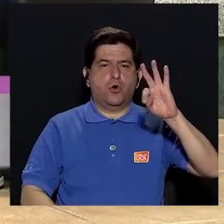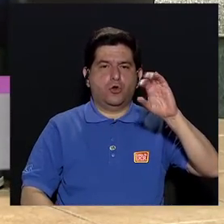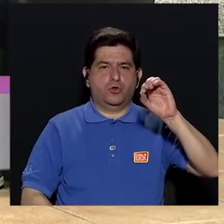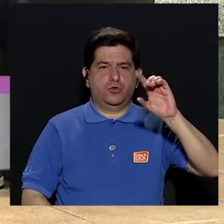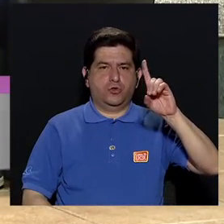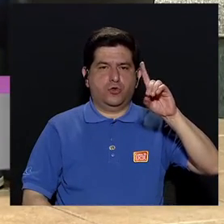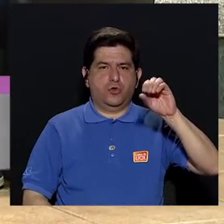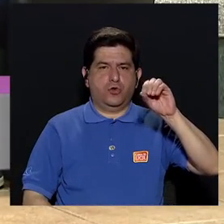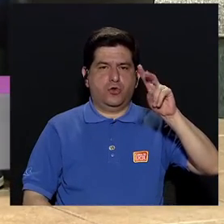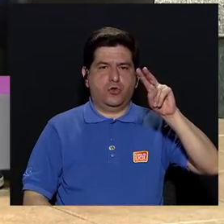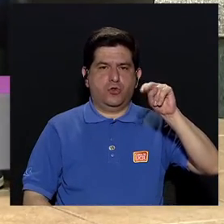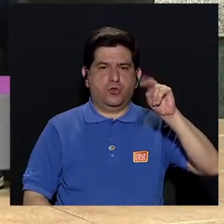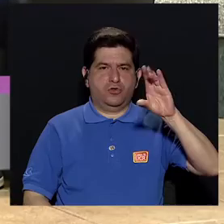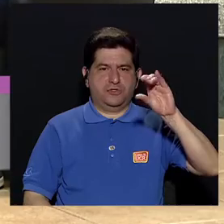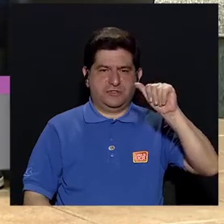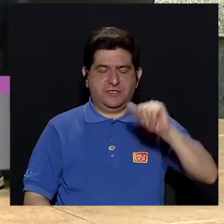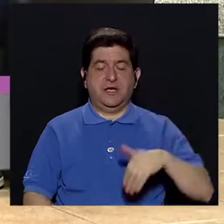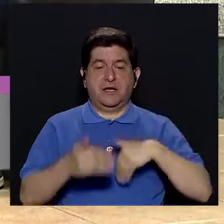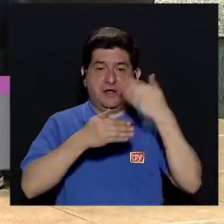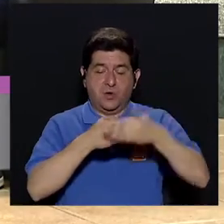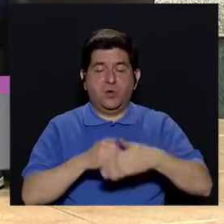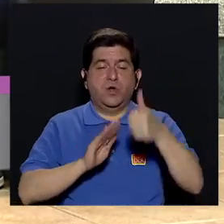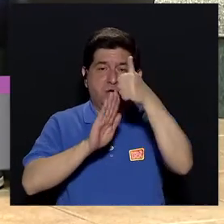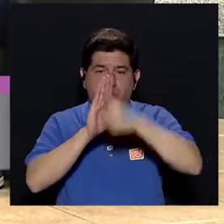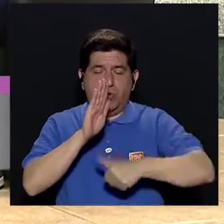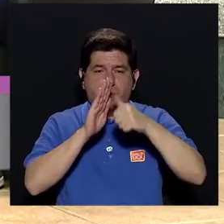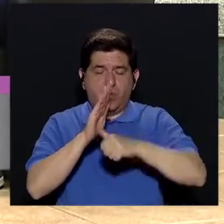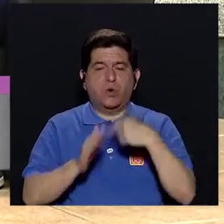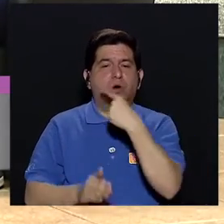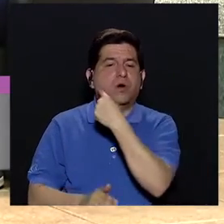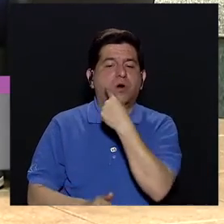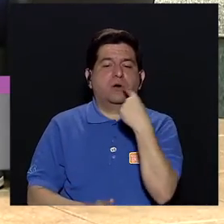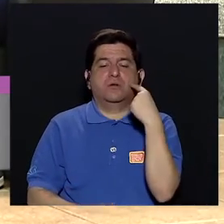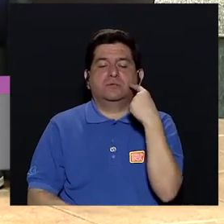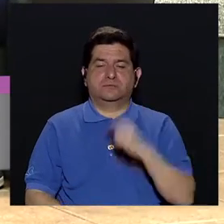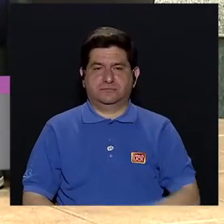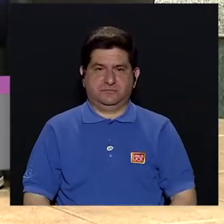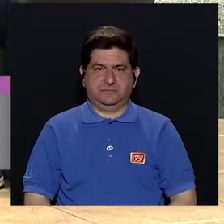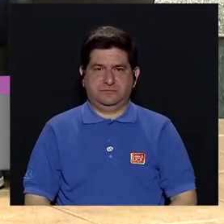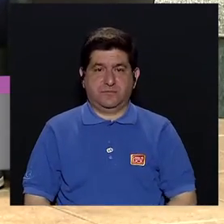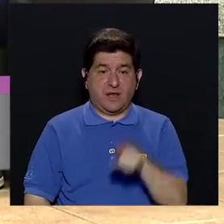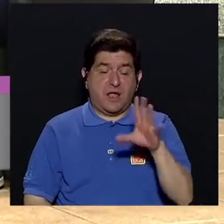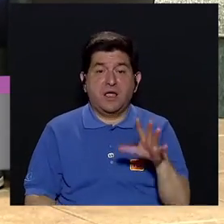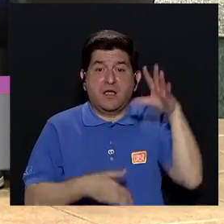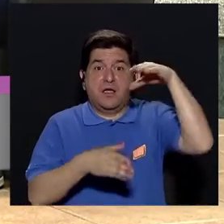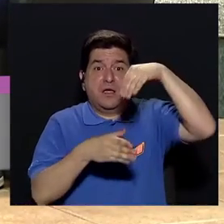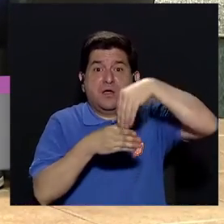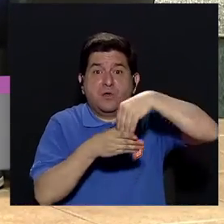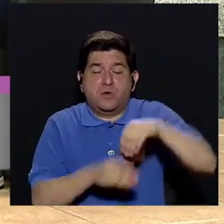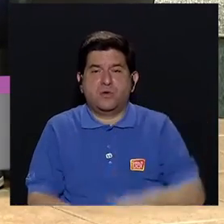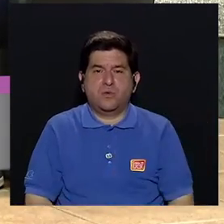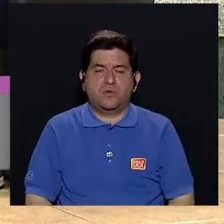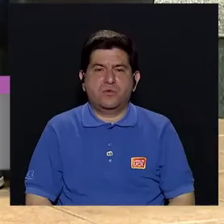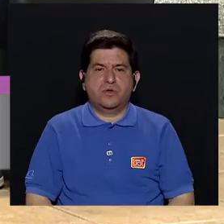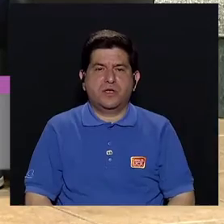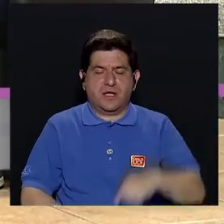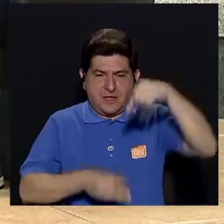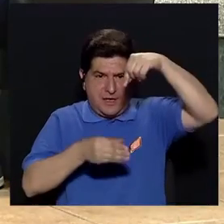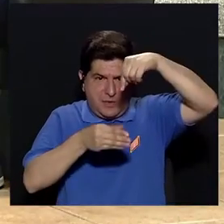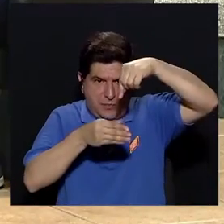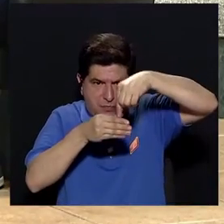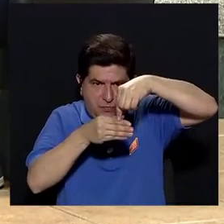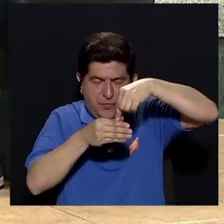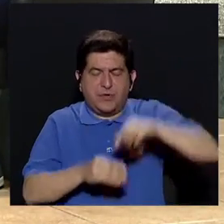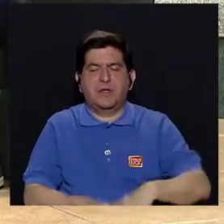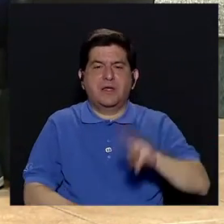también. Luego tenemos todo lo que es la cirugía oral. La cirugía oral abarca aspectos como la implantología,